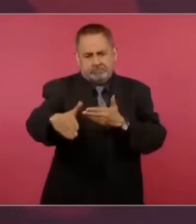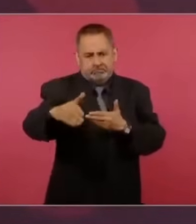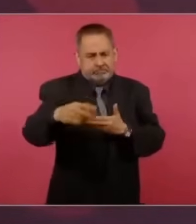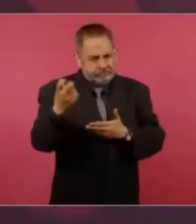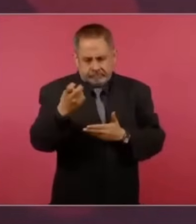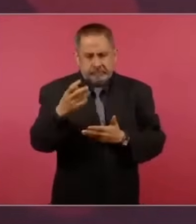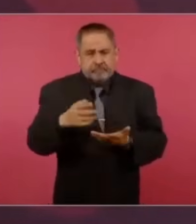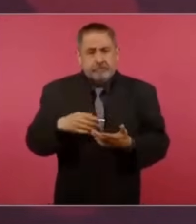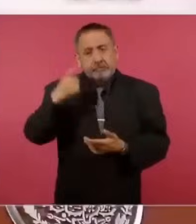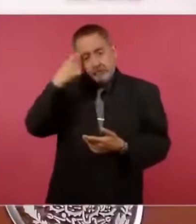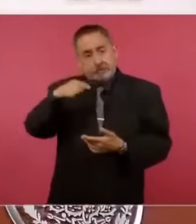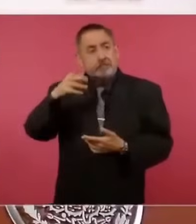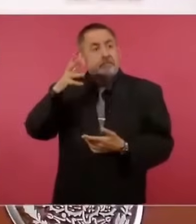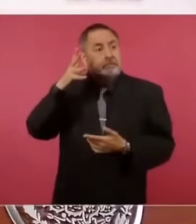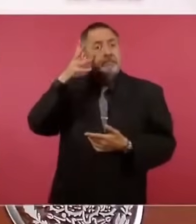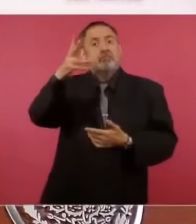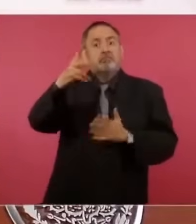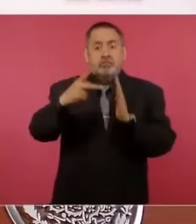para que nunca más